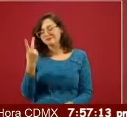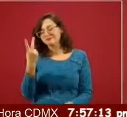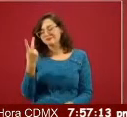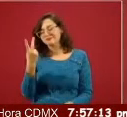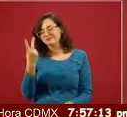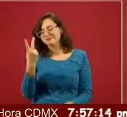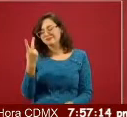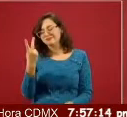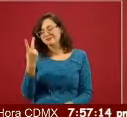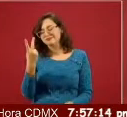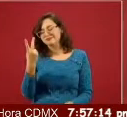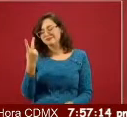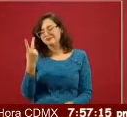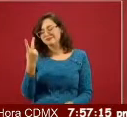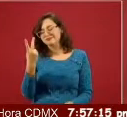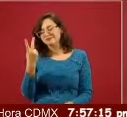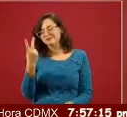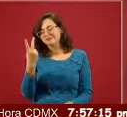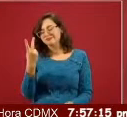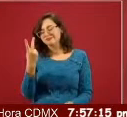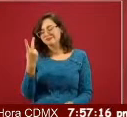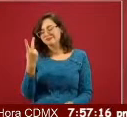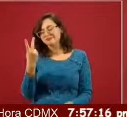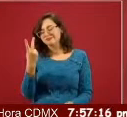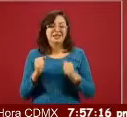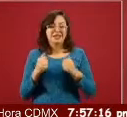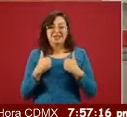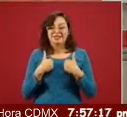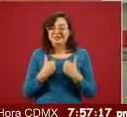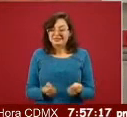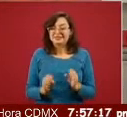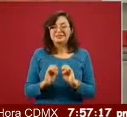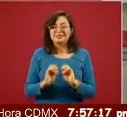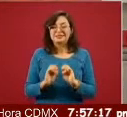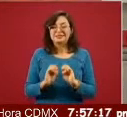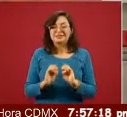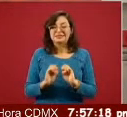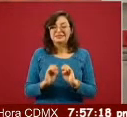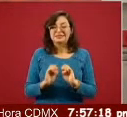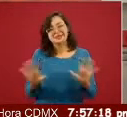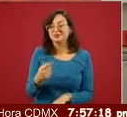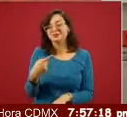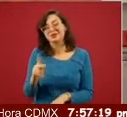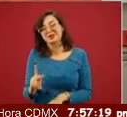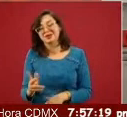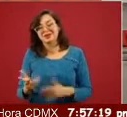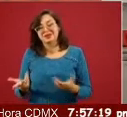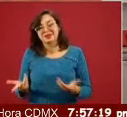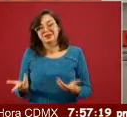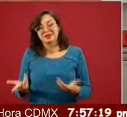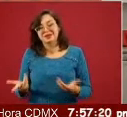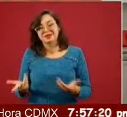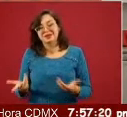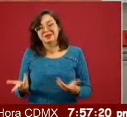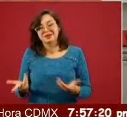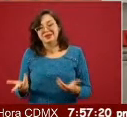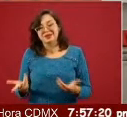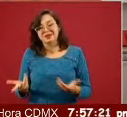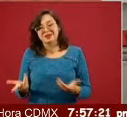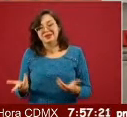No sé si va a quedar completamente satisfechos quienes piensan esto, pero lo trataré de hacer muy